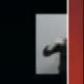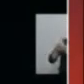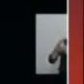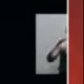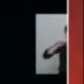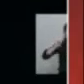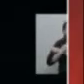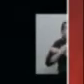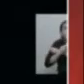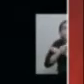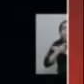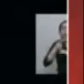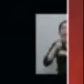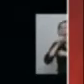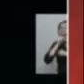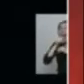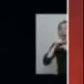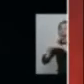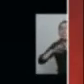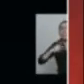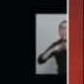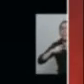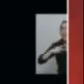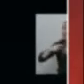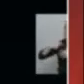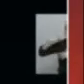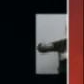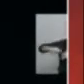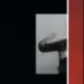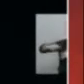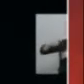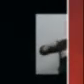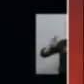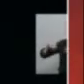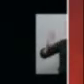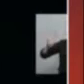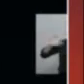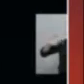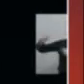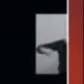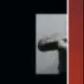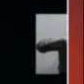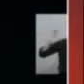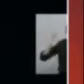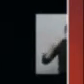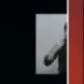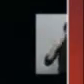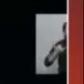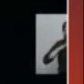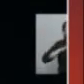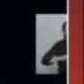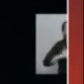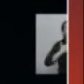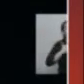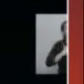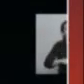que sé que describirlo en la secretaría de comercio en eeuu es una